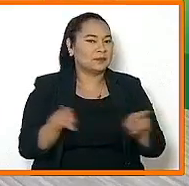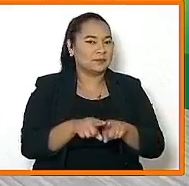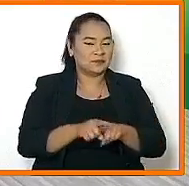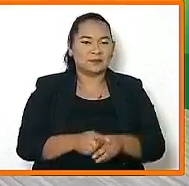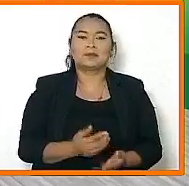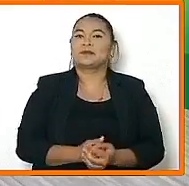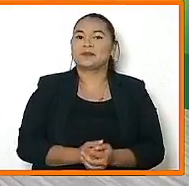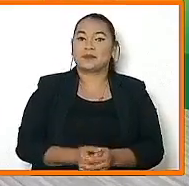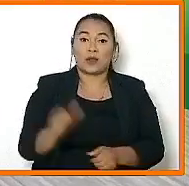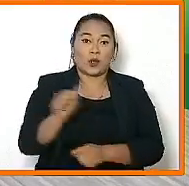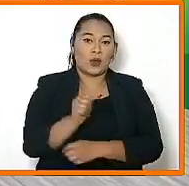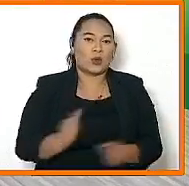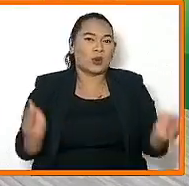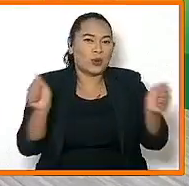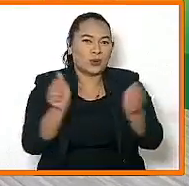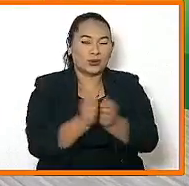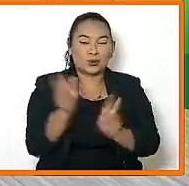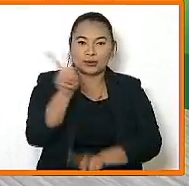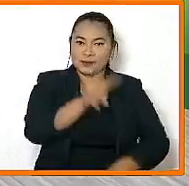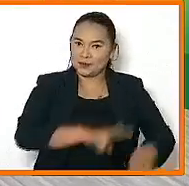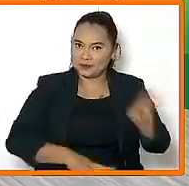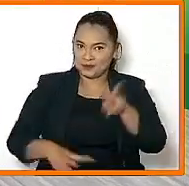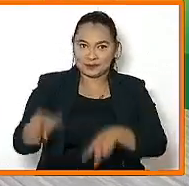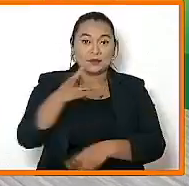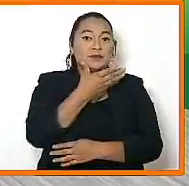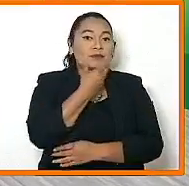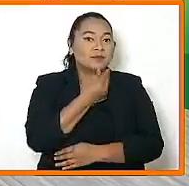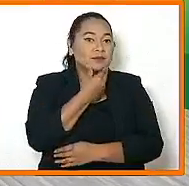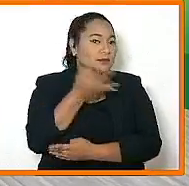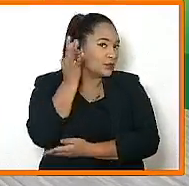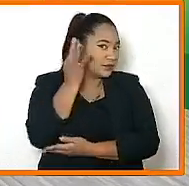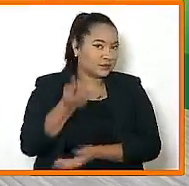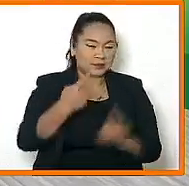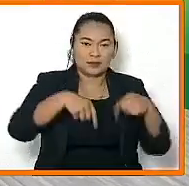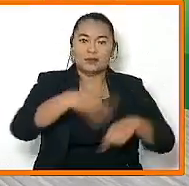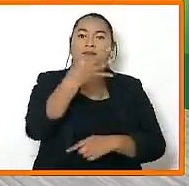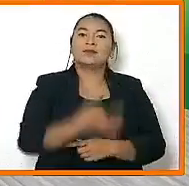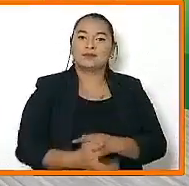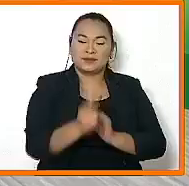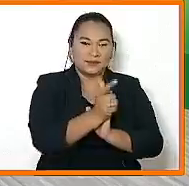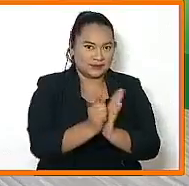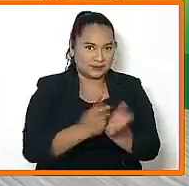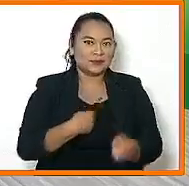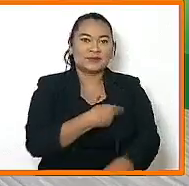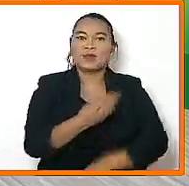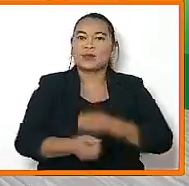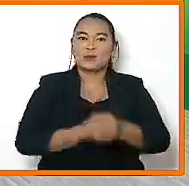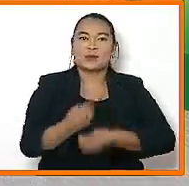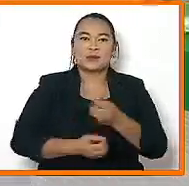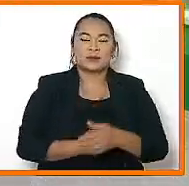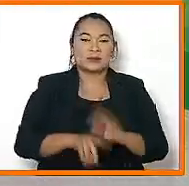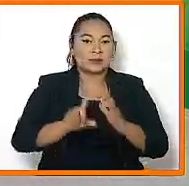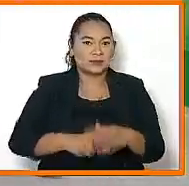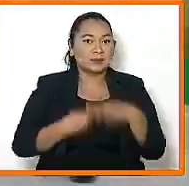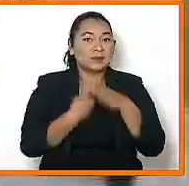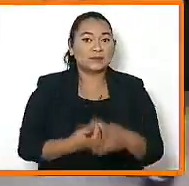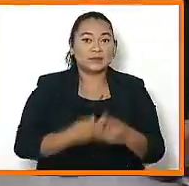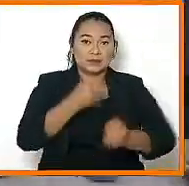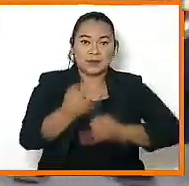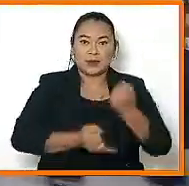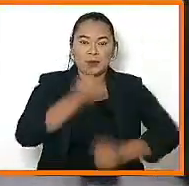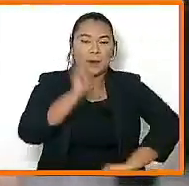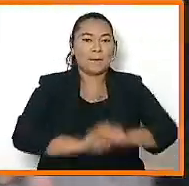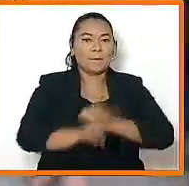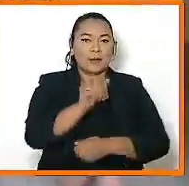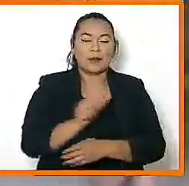en compañía de nuestro auditor y notario que está para dar fe y legalidad a cada uno de nuestros juegos. Iniciamos la diversión con premiados en esta tarde. Espero que tengas la